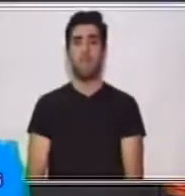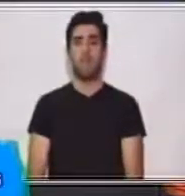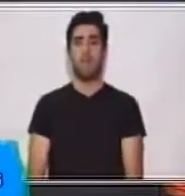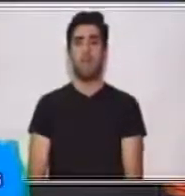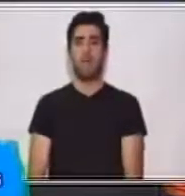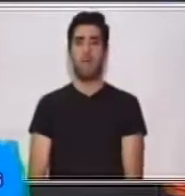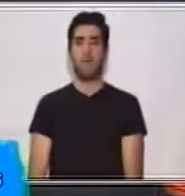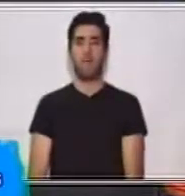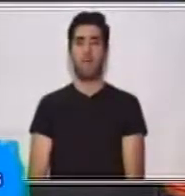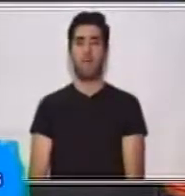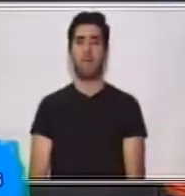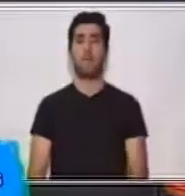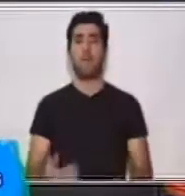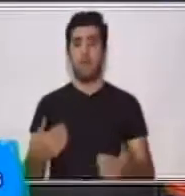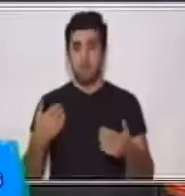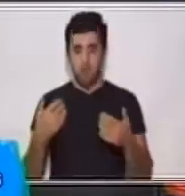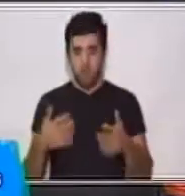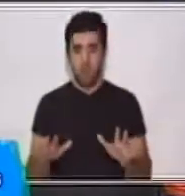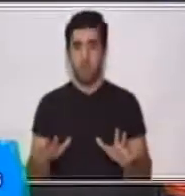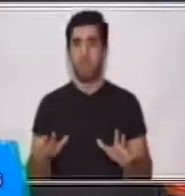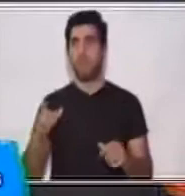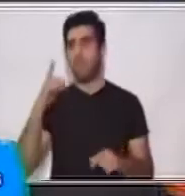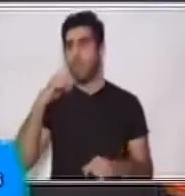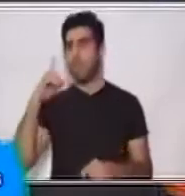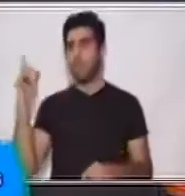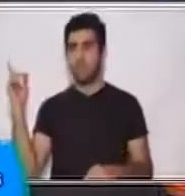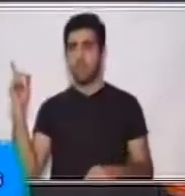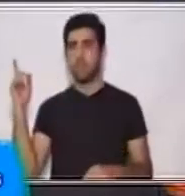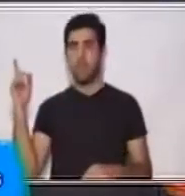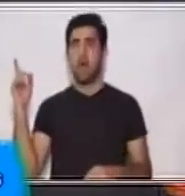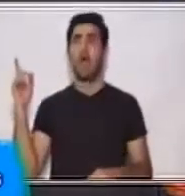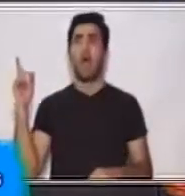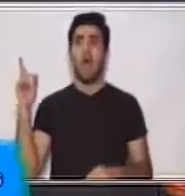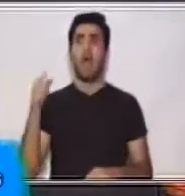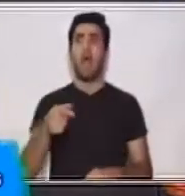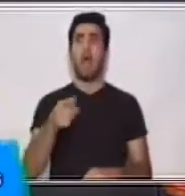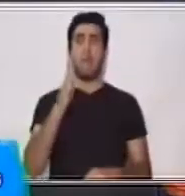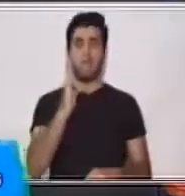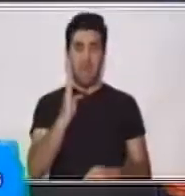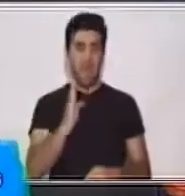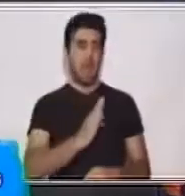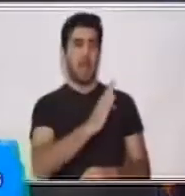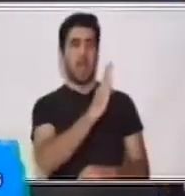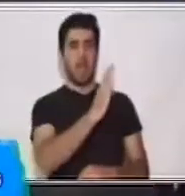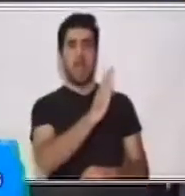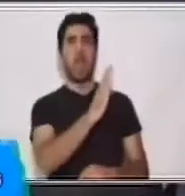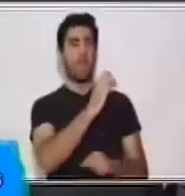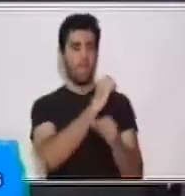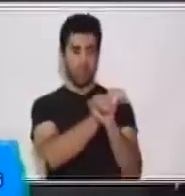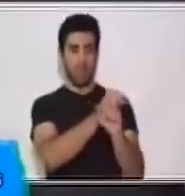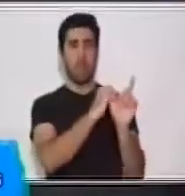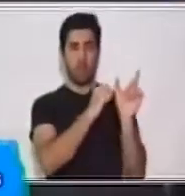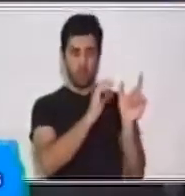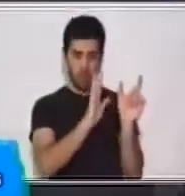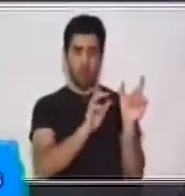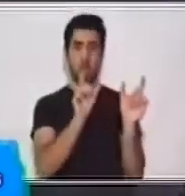Y nuevamente, B con la tangente está multiplicando, por tanto, dividimos.